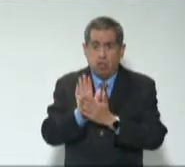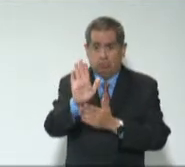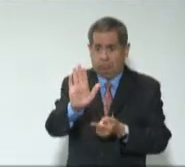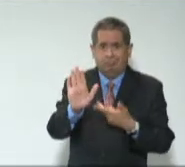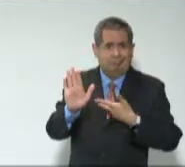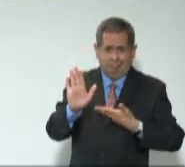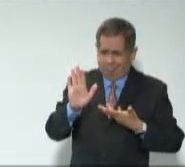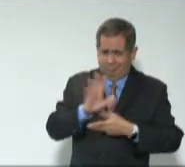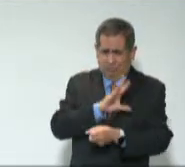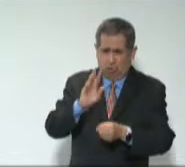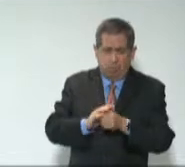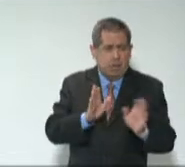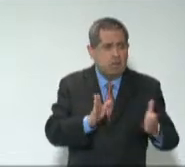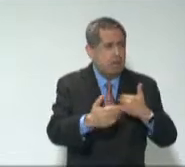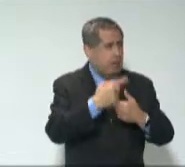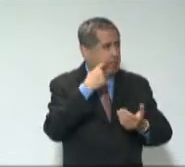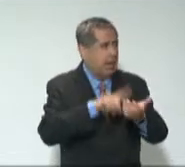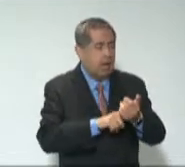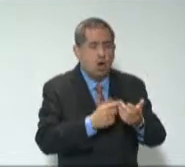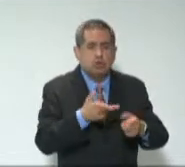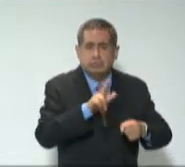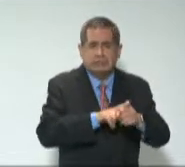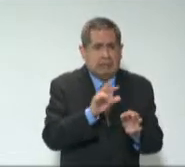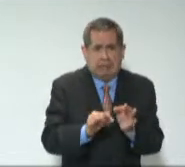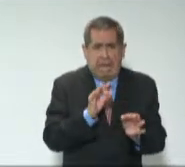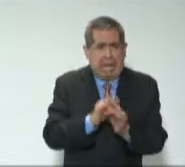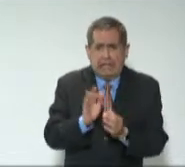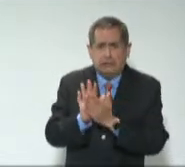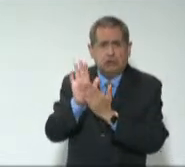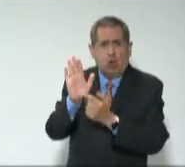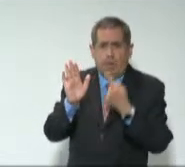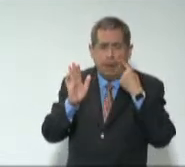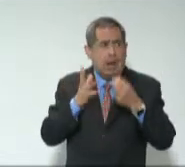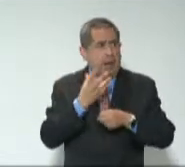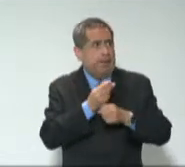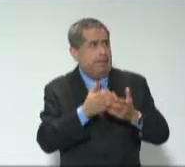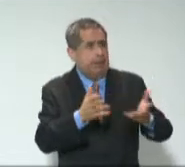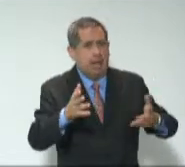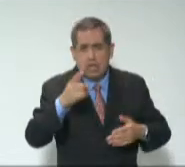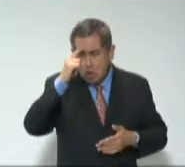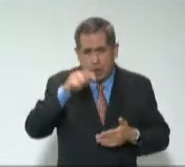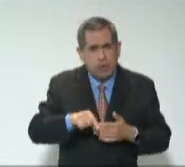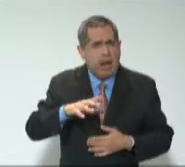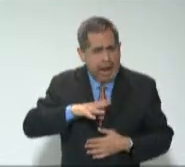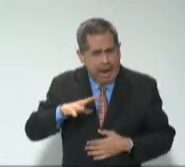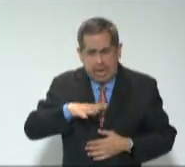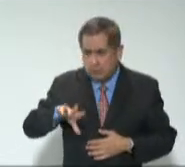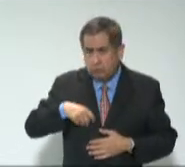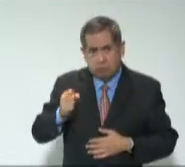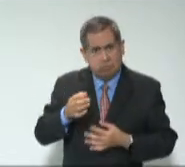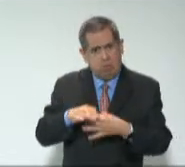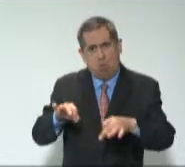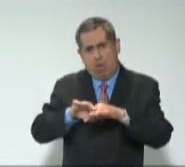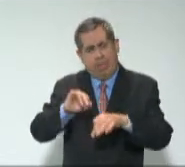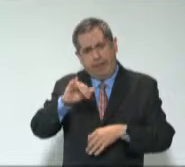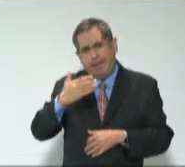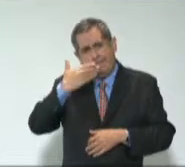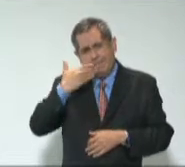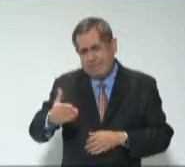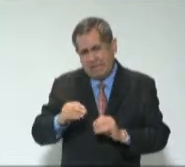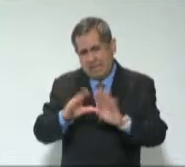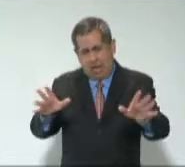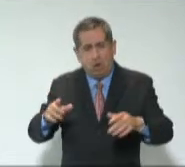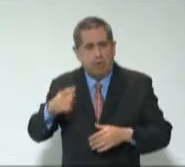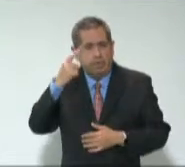adquisiciones de unidades hospitalarias para las ampliaciones entonces creo que si hay un esfuerzo importante lo que a veces